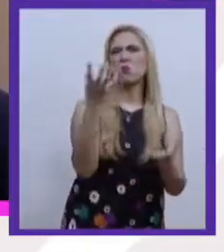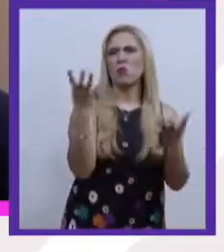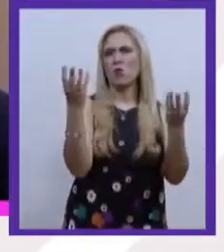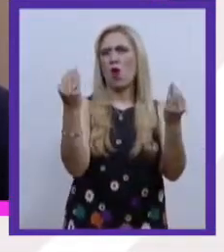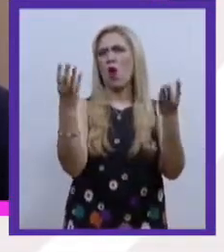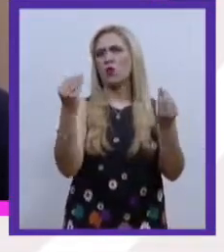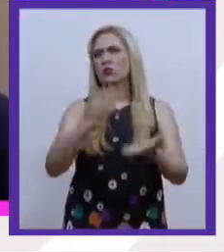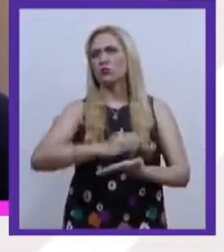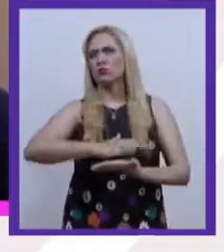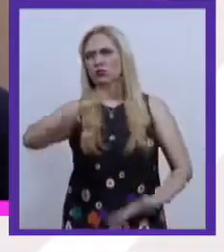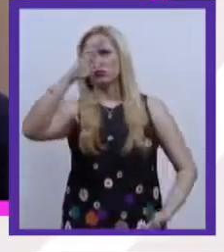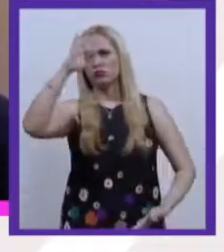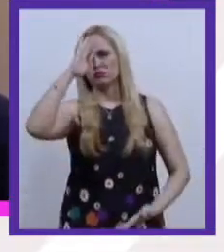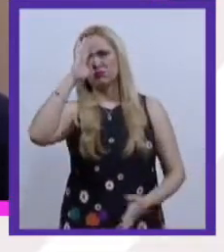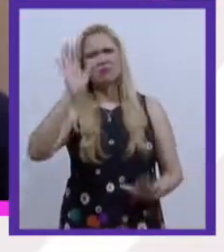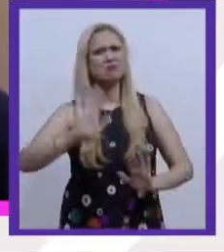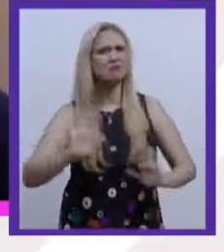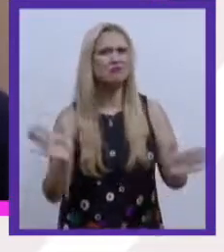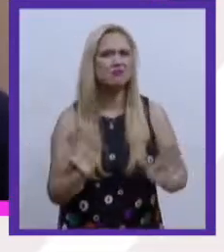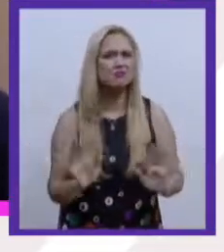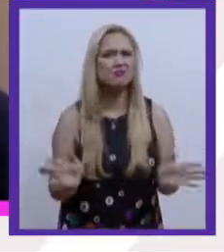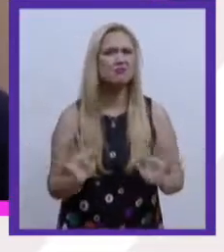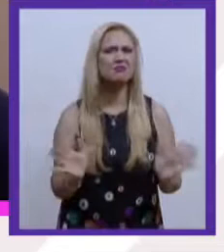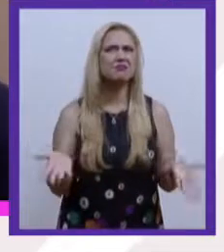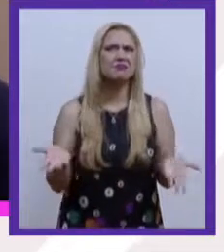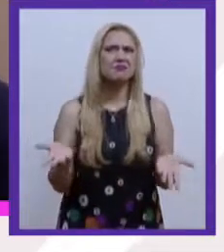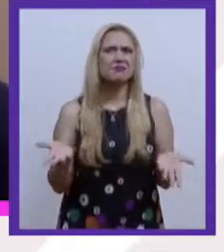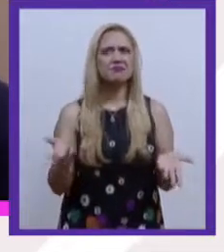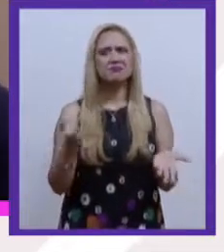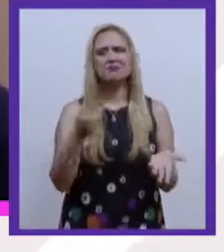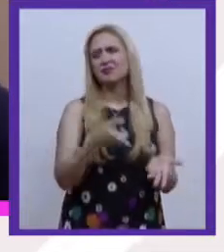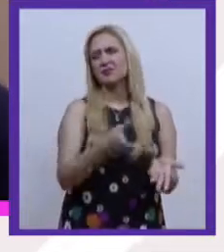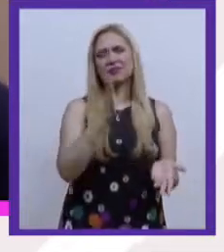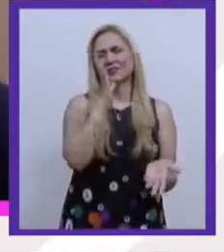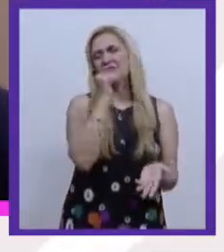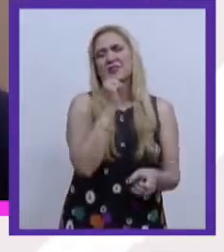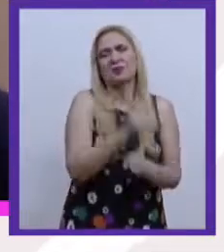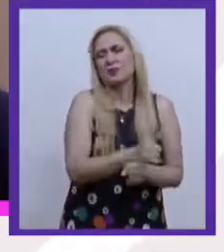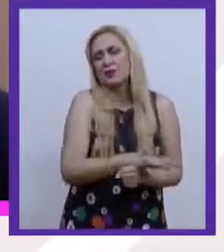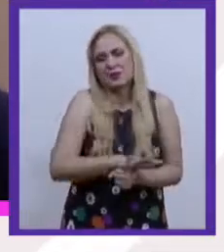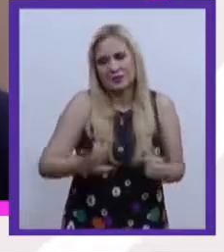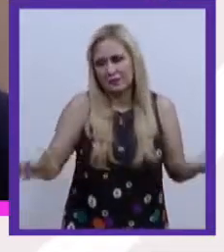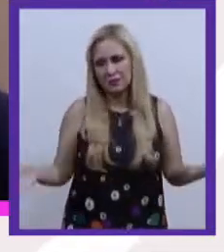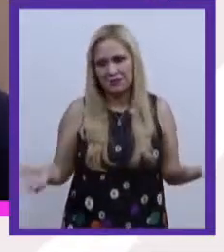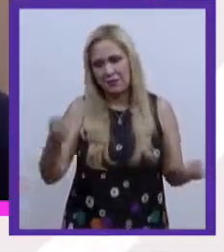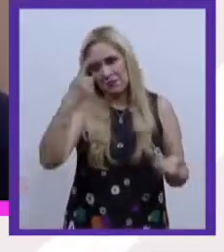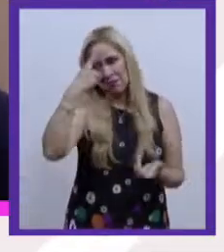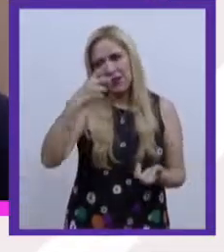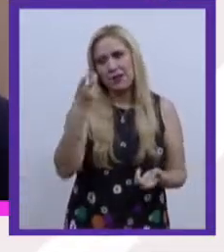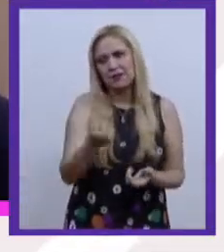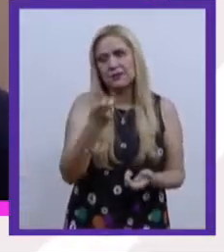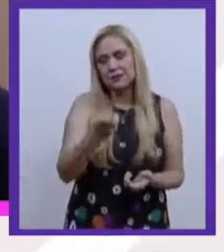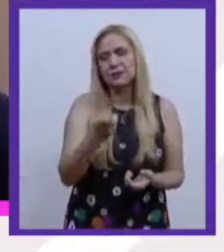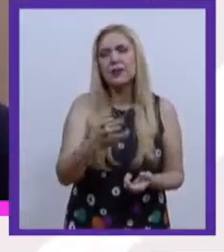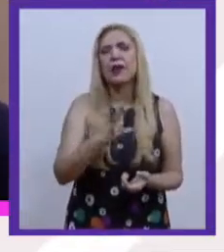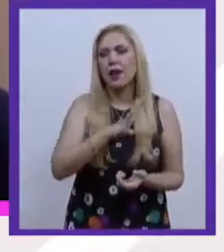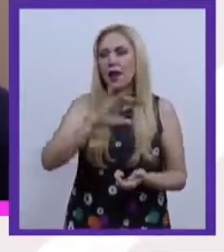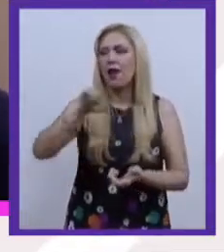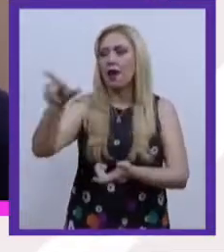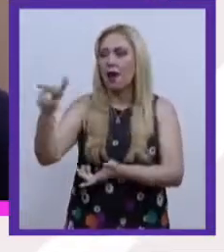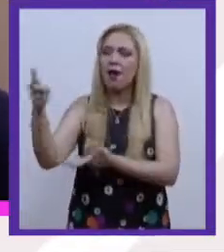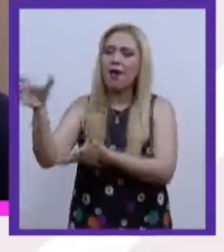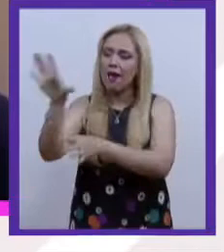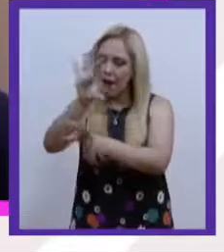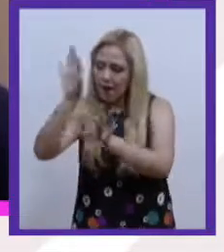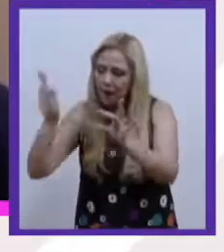andar esta legislación, algo pues que es total y absolutamente inconcebible. Obviamente, para echar a andar una serie de políticas públicas